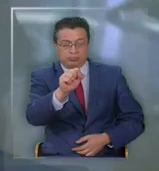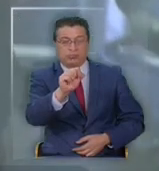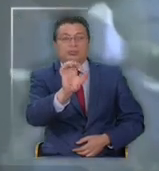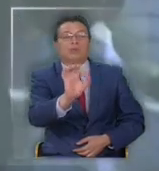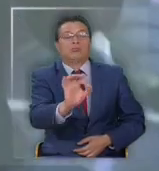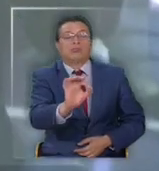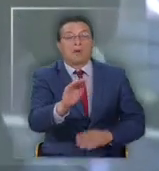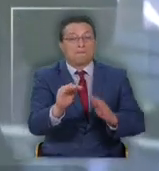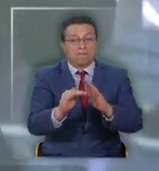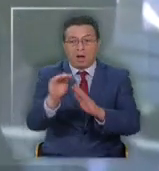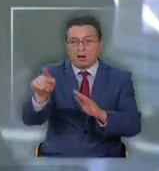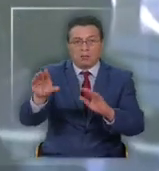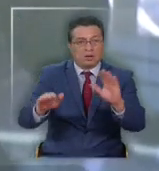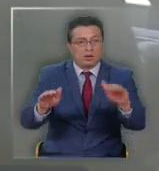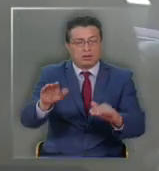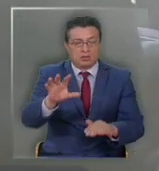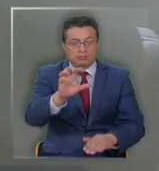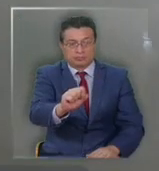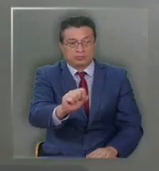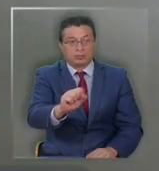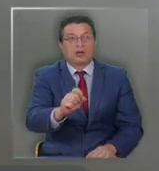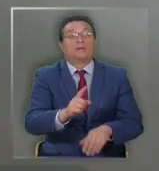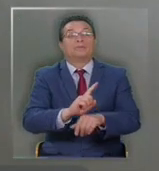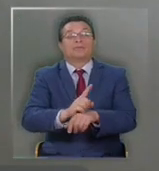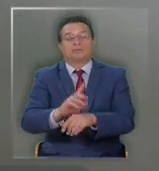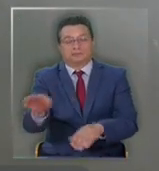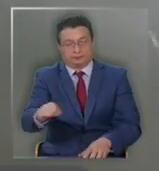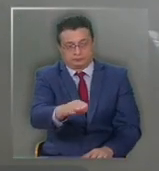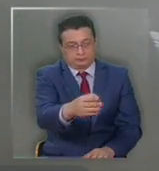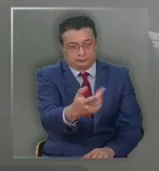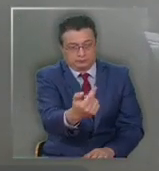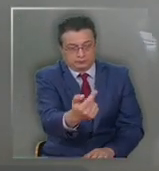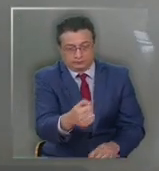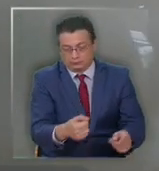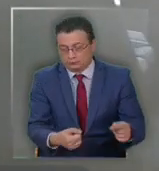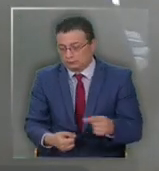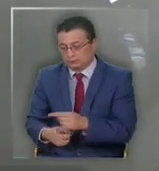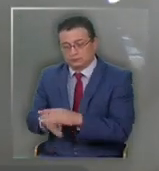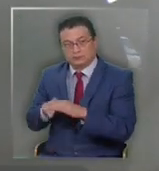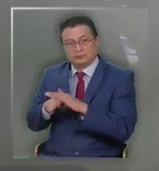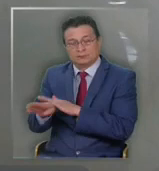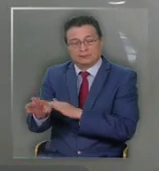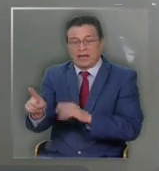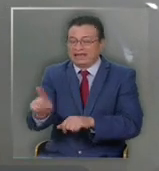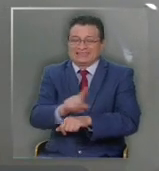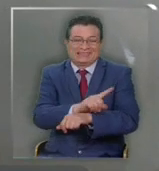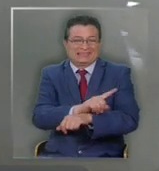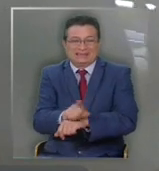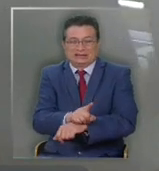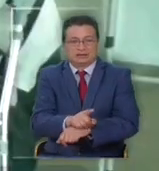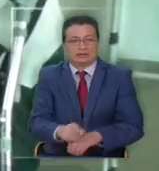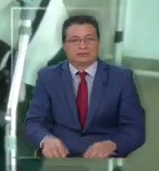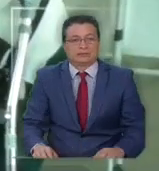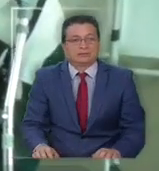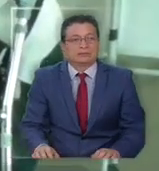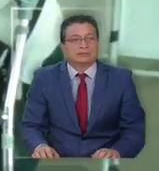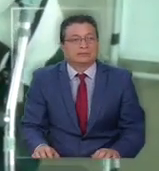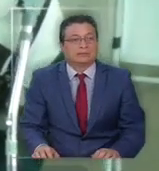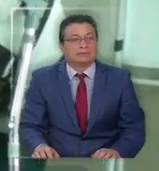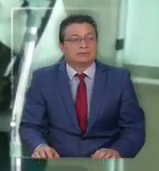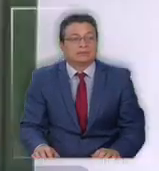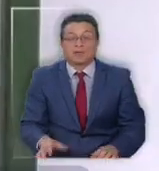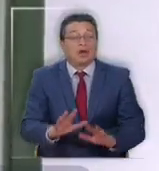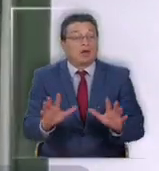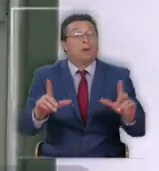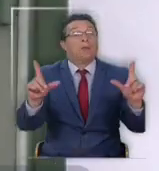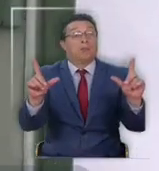de este grupo, y la idea es tomar, pesquisarlos y que ingresen al triage de forma inmediata. Así